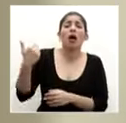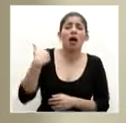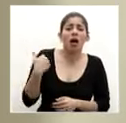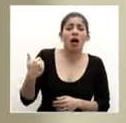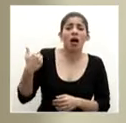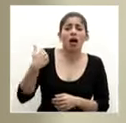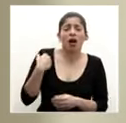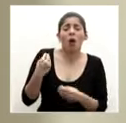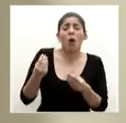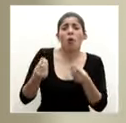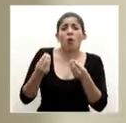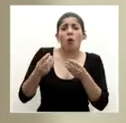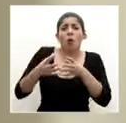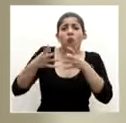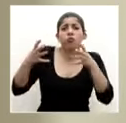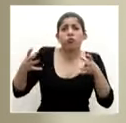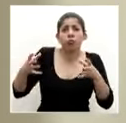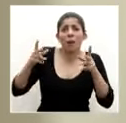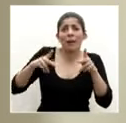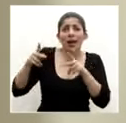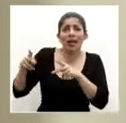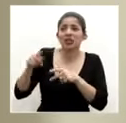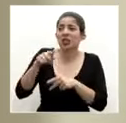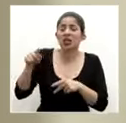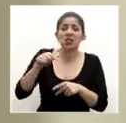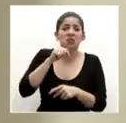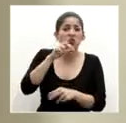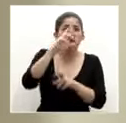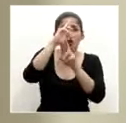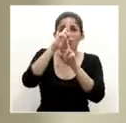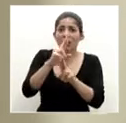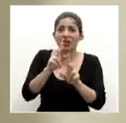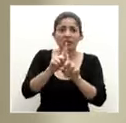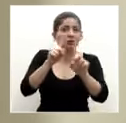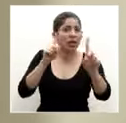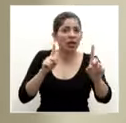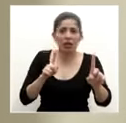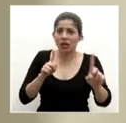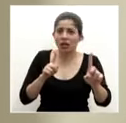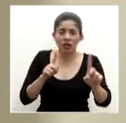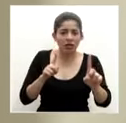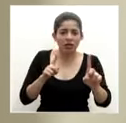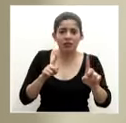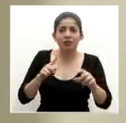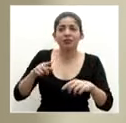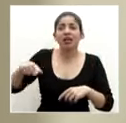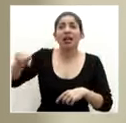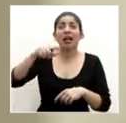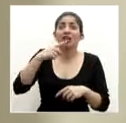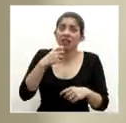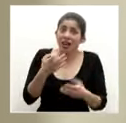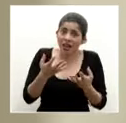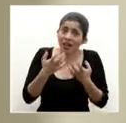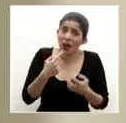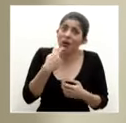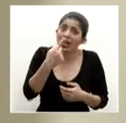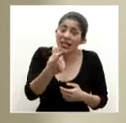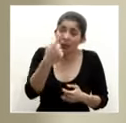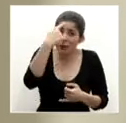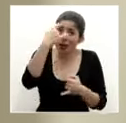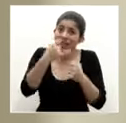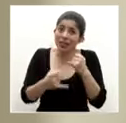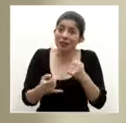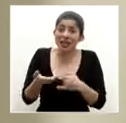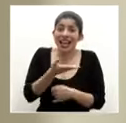una cantidad importante de personas no respetando el distanciamiento, y les quiero decirles finalmente, para